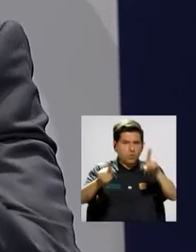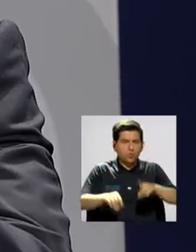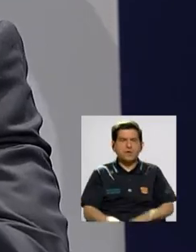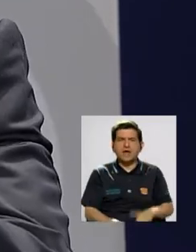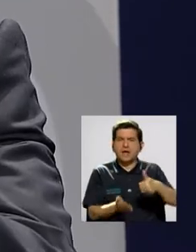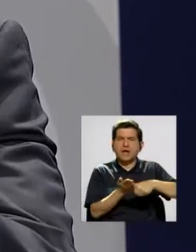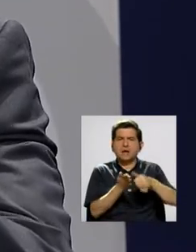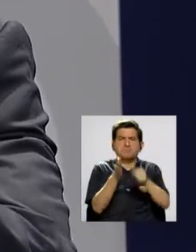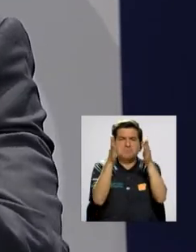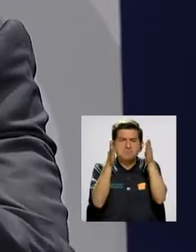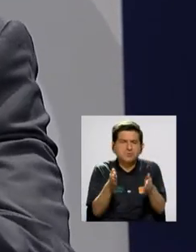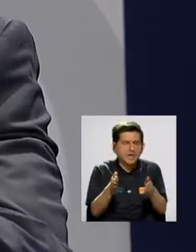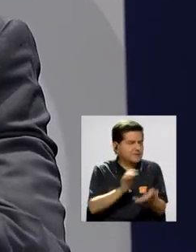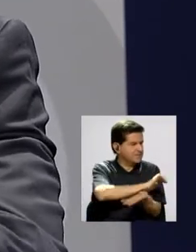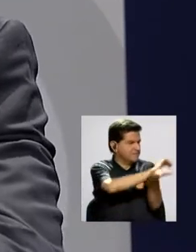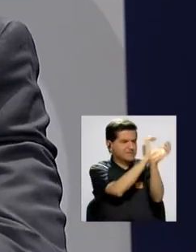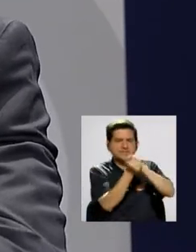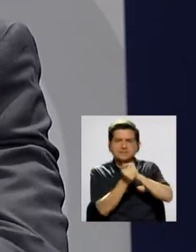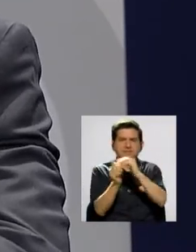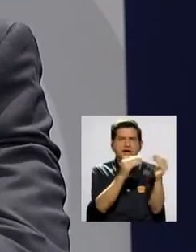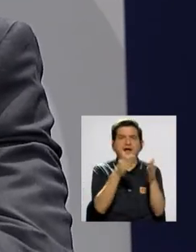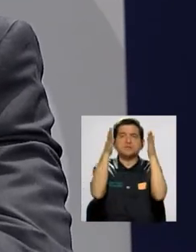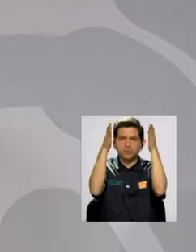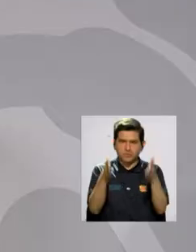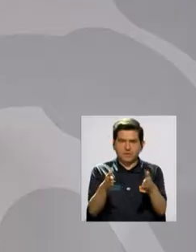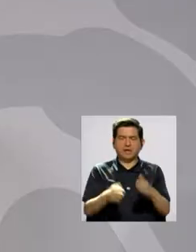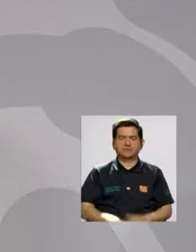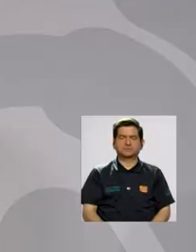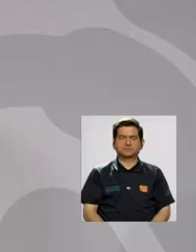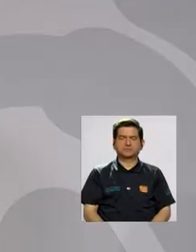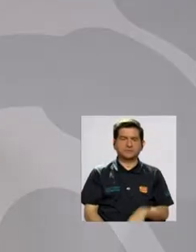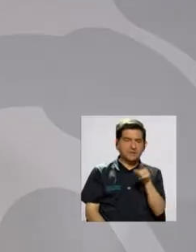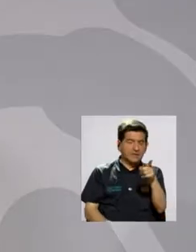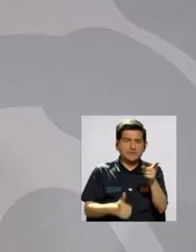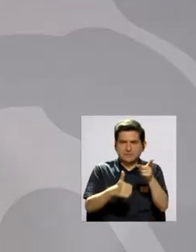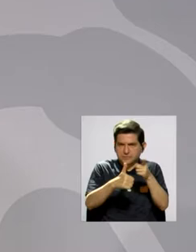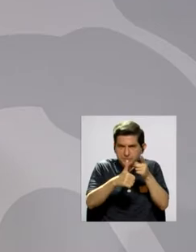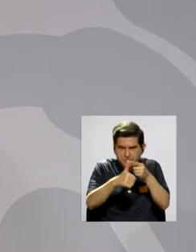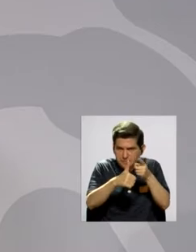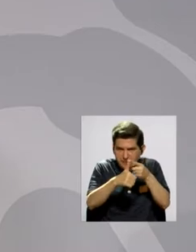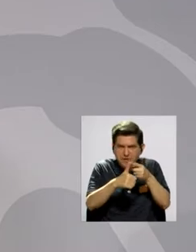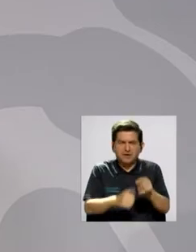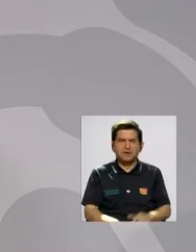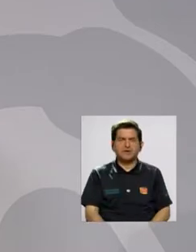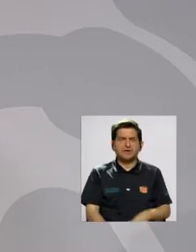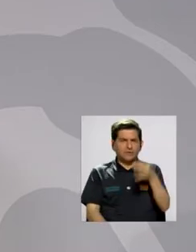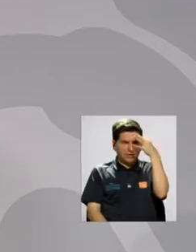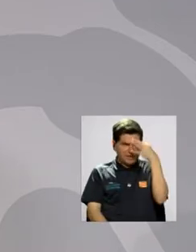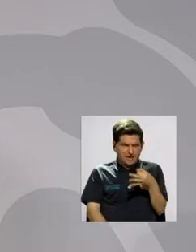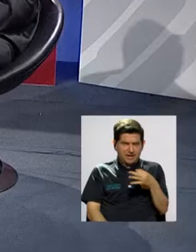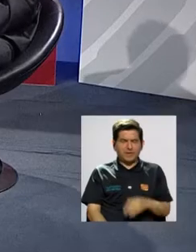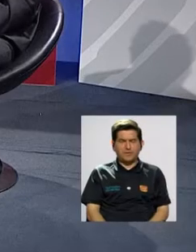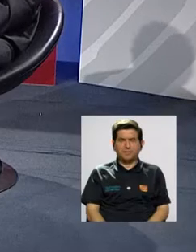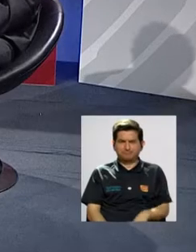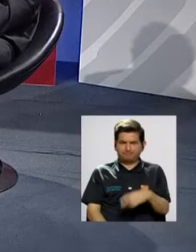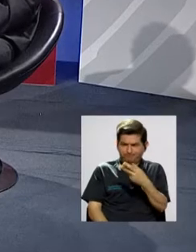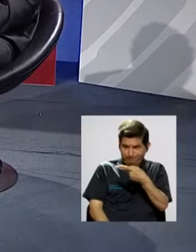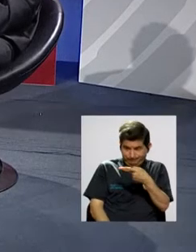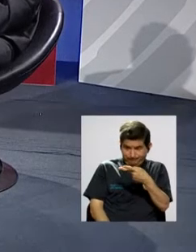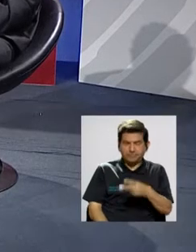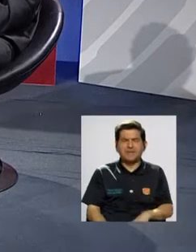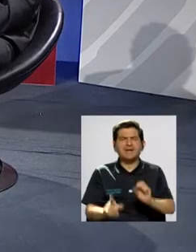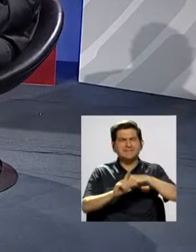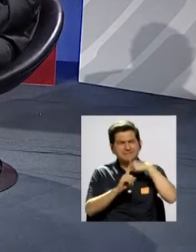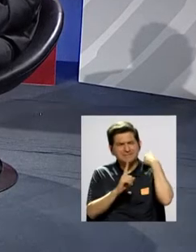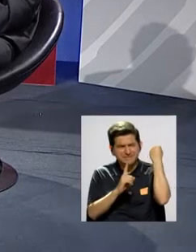electores a una democracia de ciudadanos. Y ese primer punto me parece, Marlon y Marcia, un